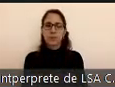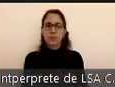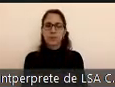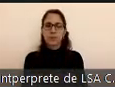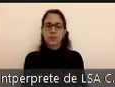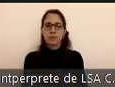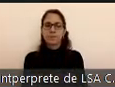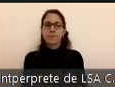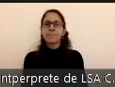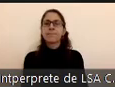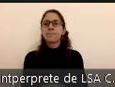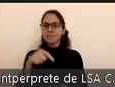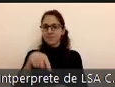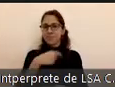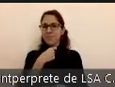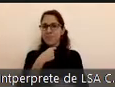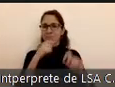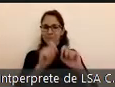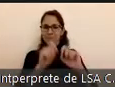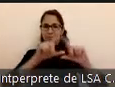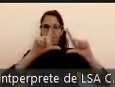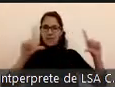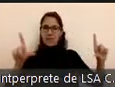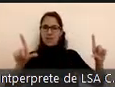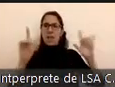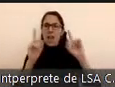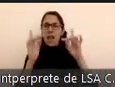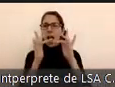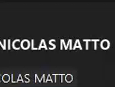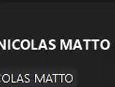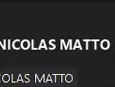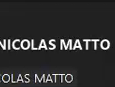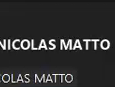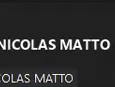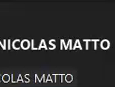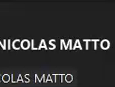aula virtual. A ver si acá.